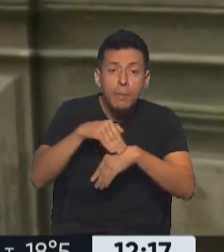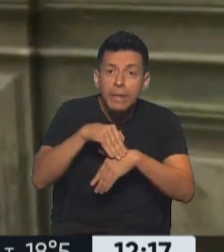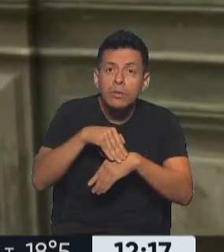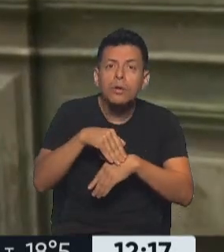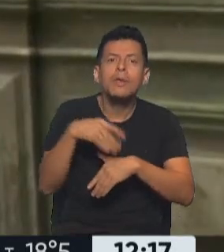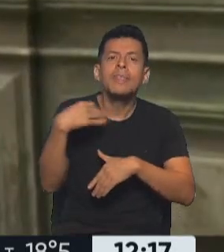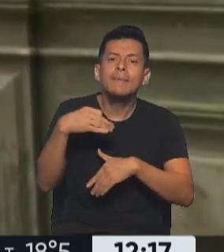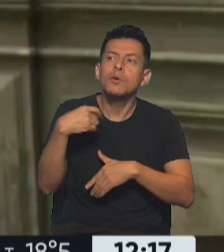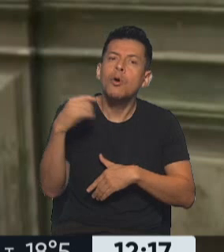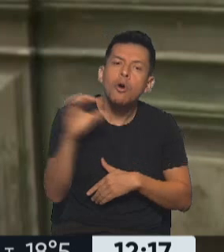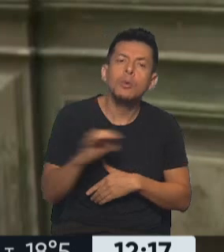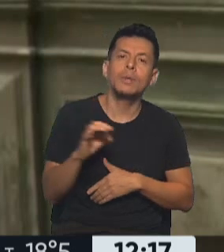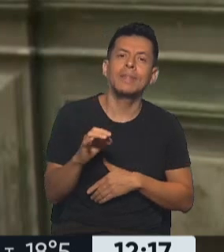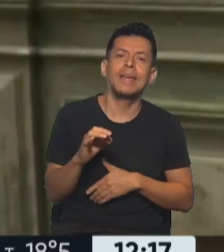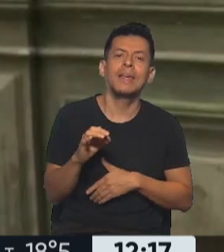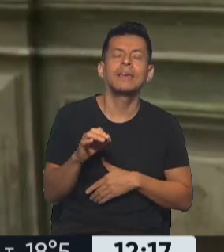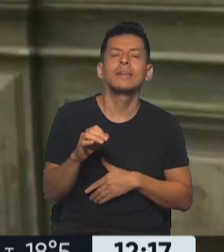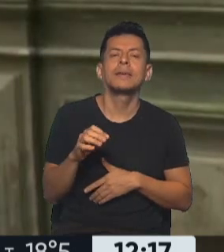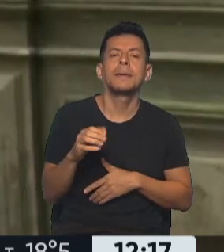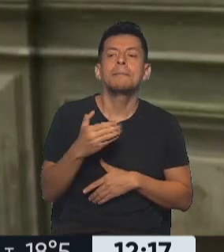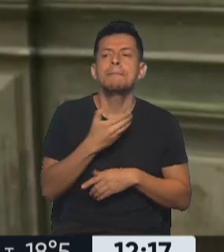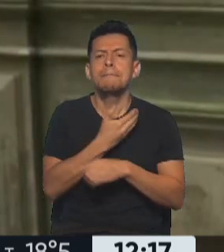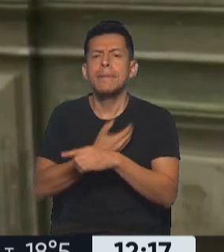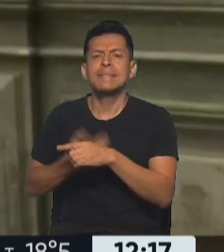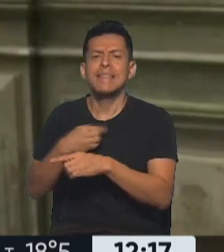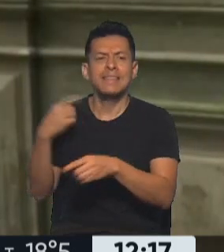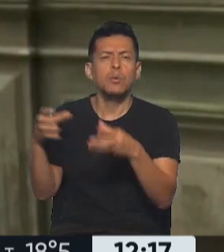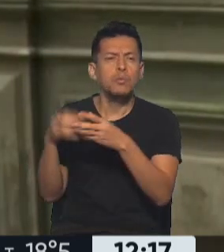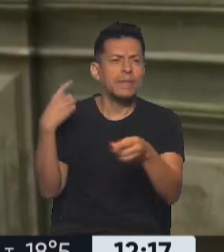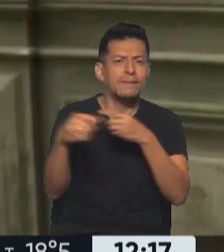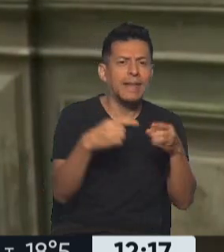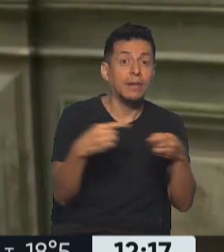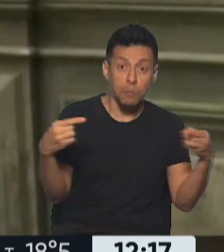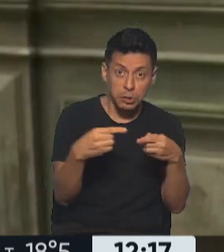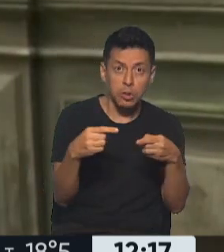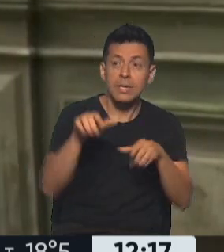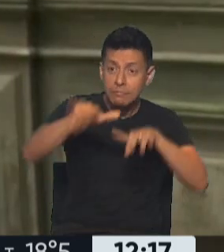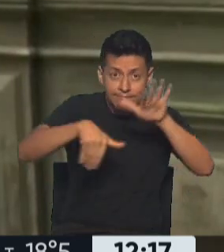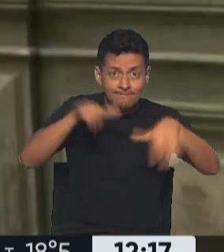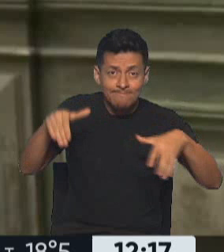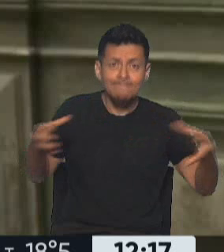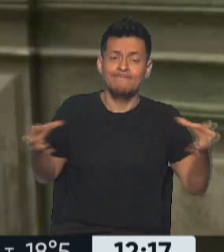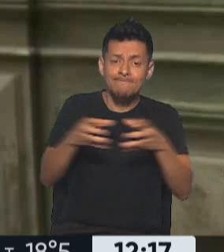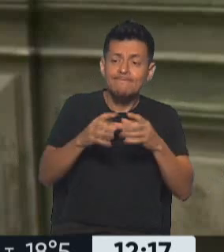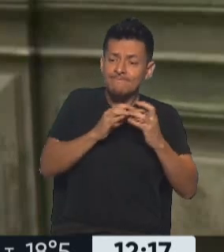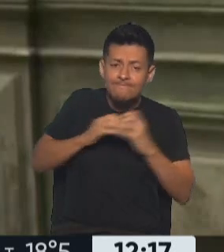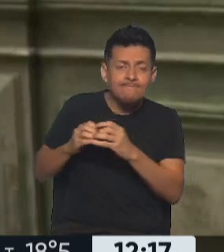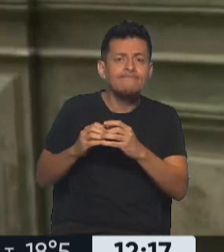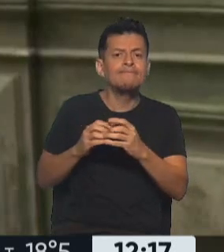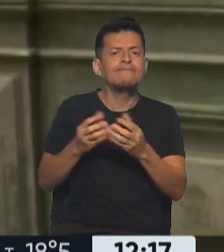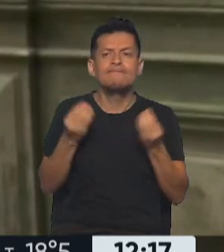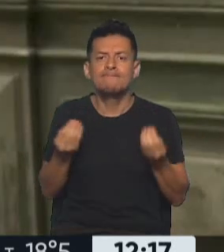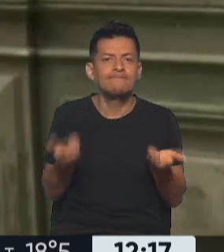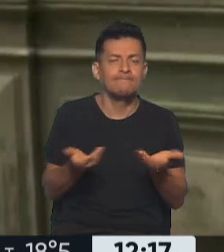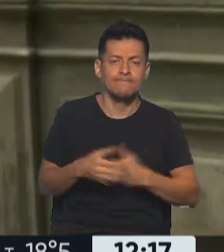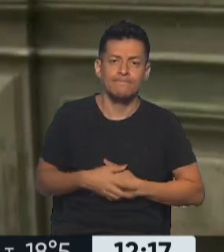debería darnos la posibilidad de convocar a los presidentes de bloques opositores a poder trazar un camino parlamentario